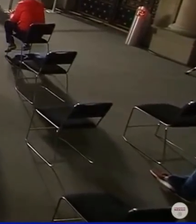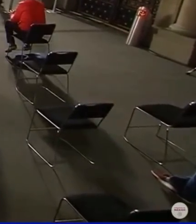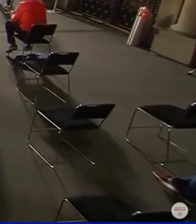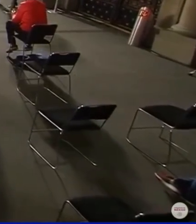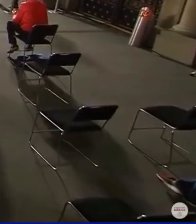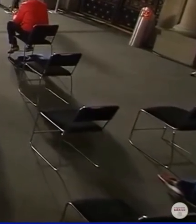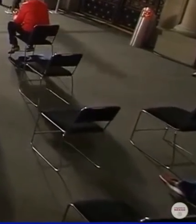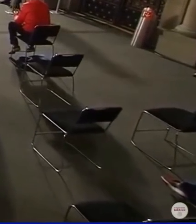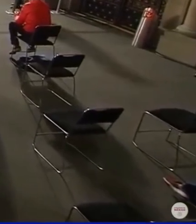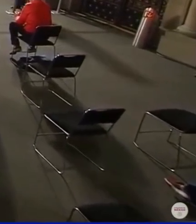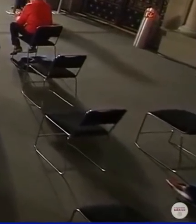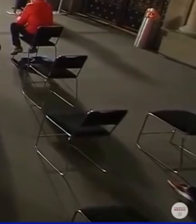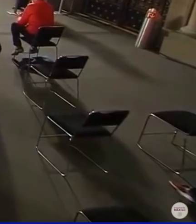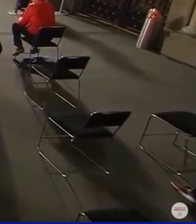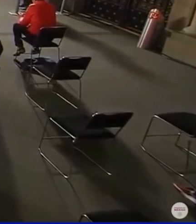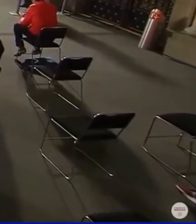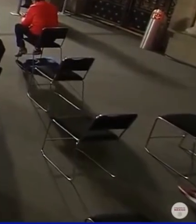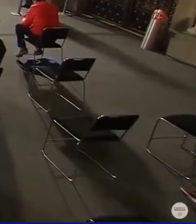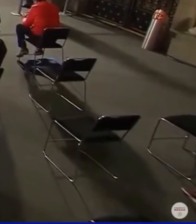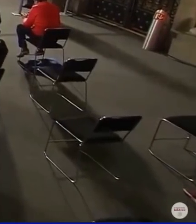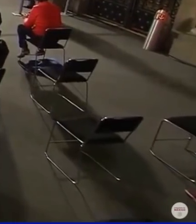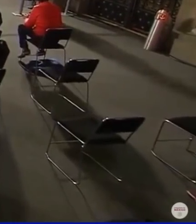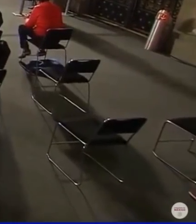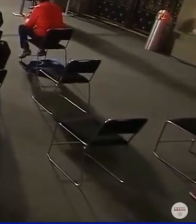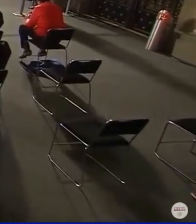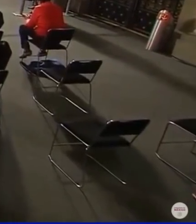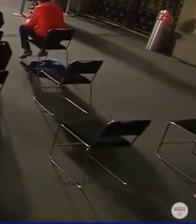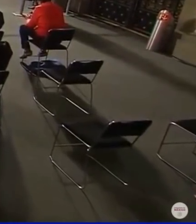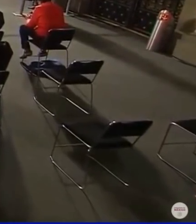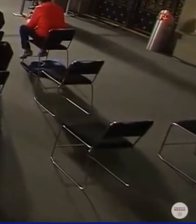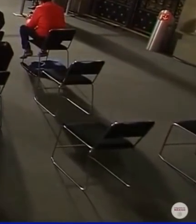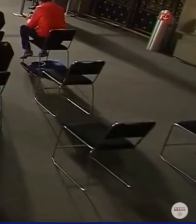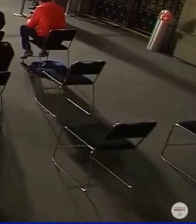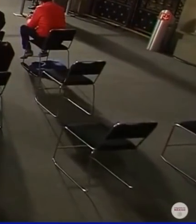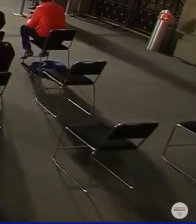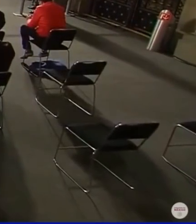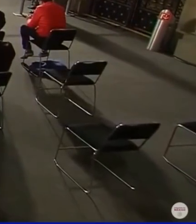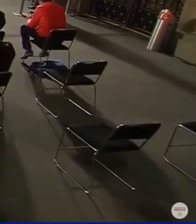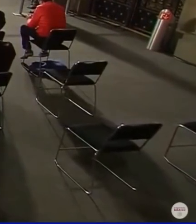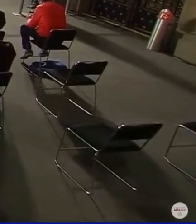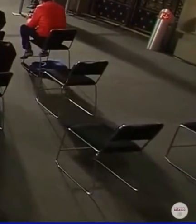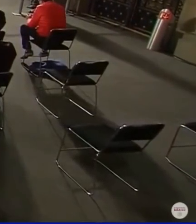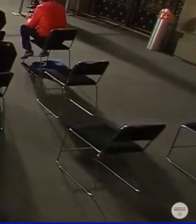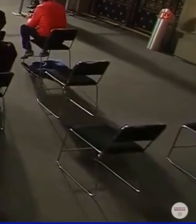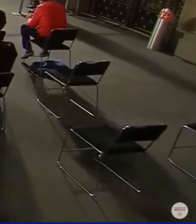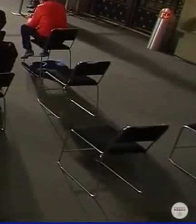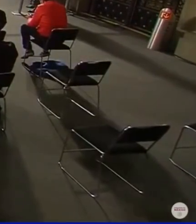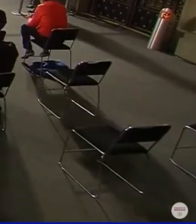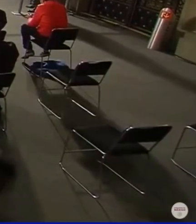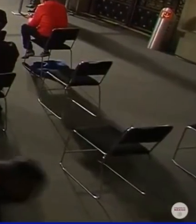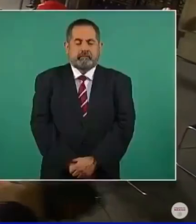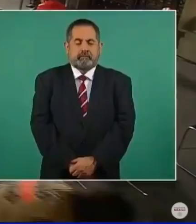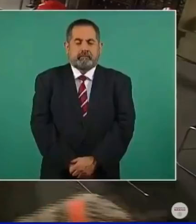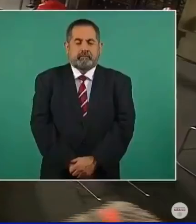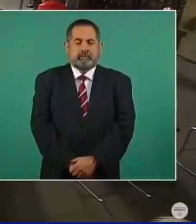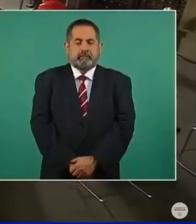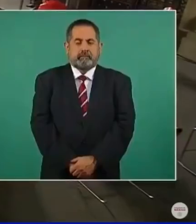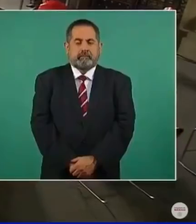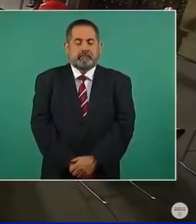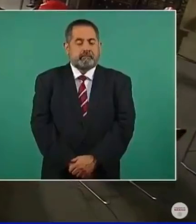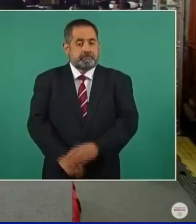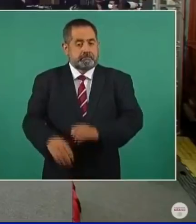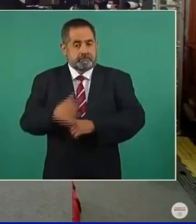Buenos días, señor presidente. Buenos días, su procuradora. Yo quisiera preguntarle, señor presidente, sobre